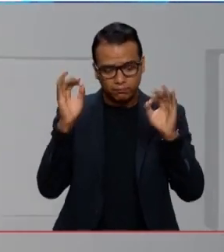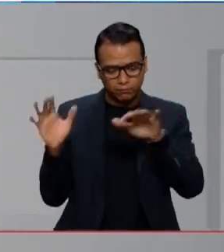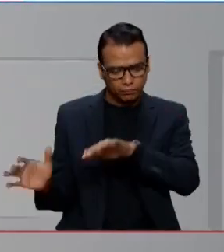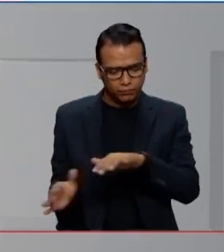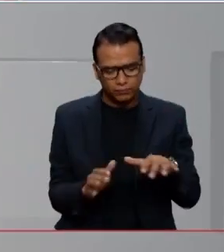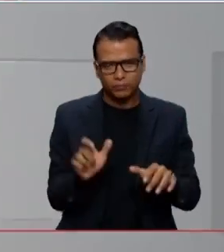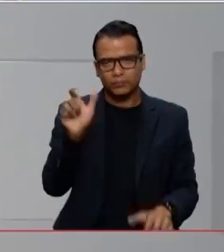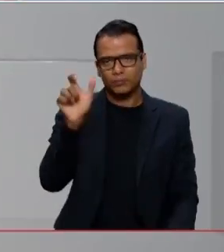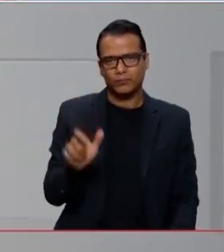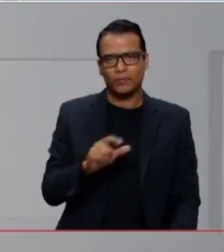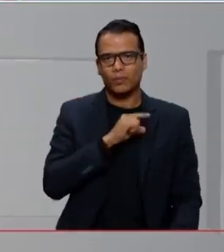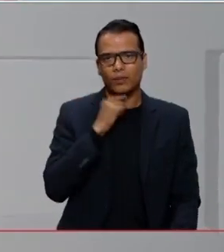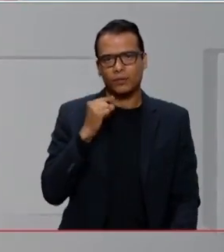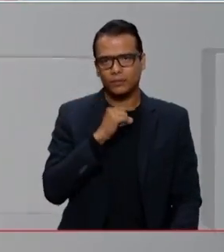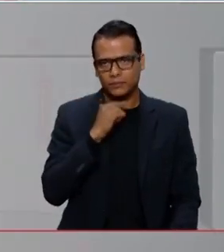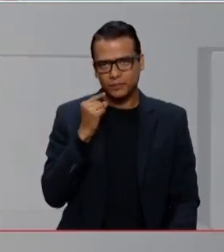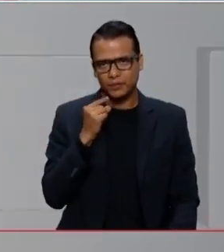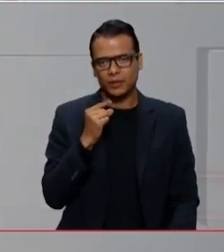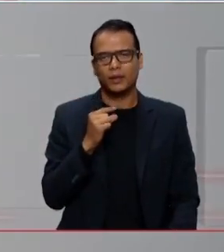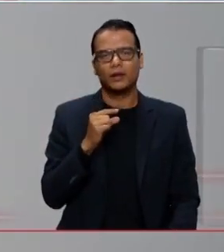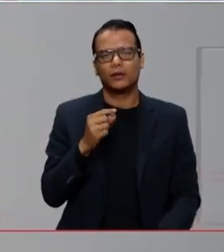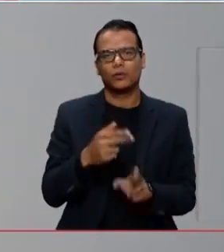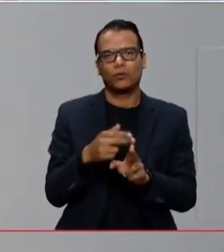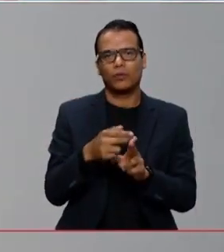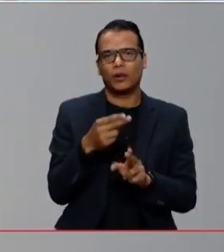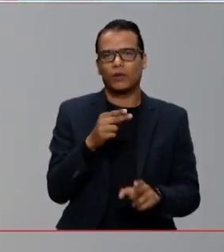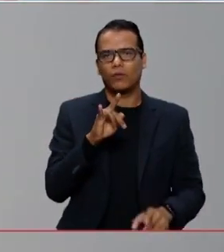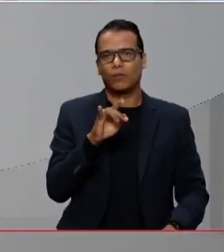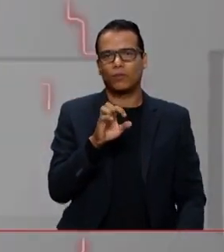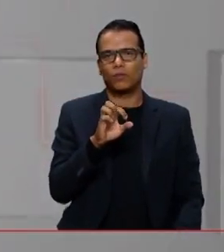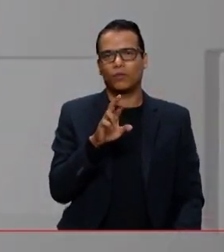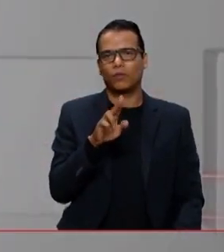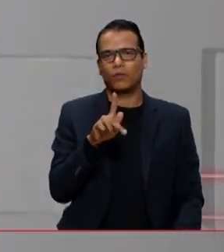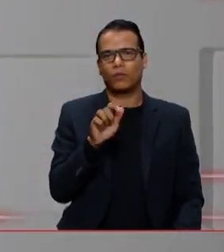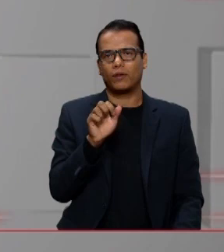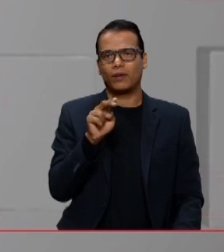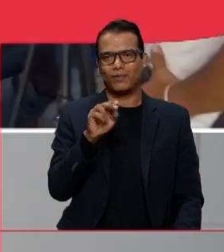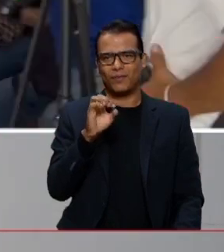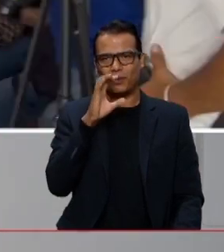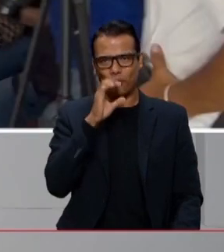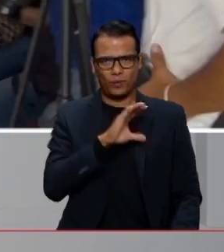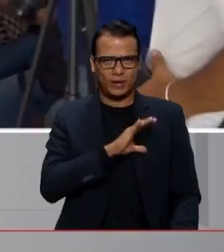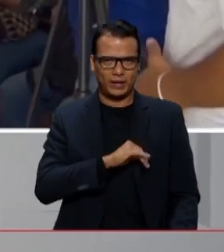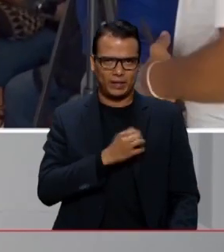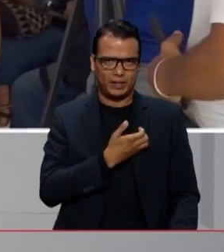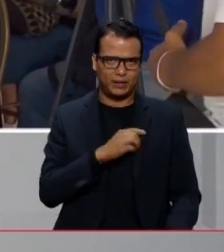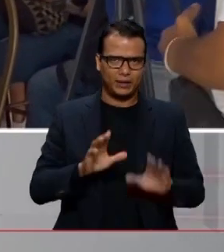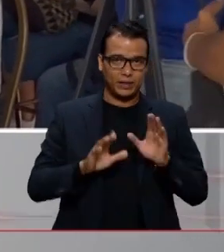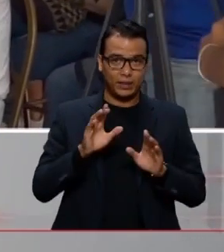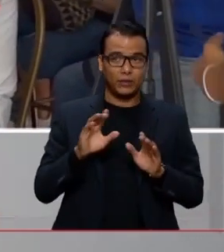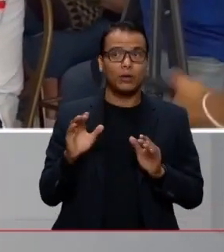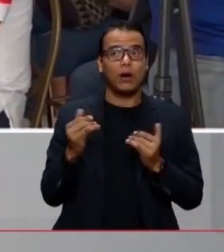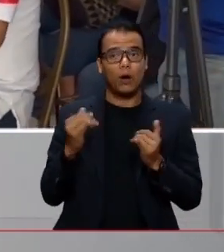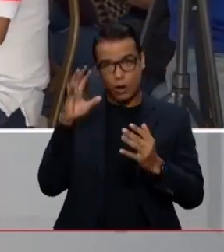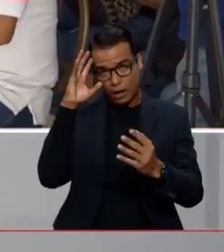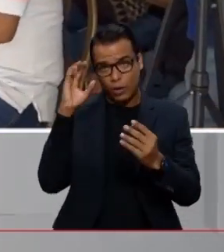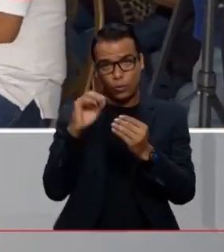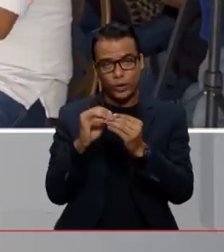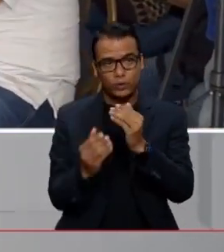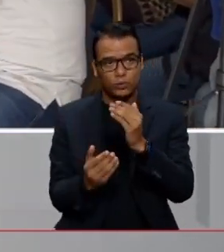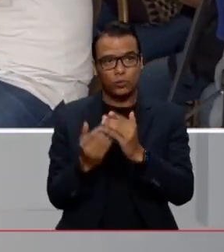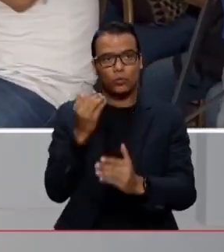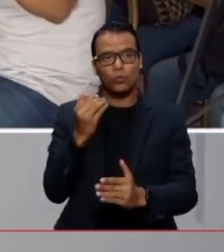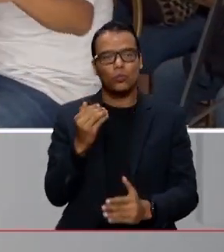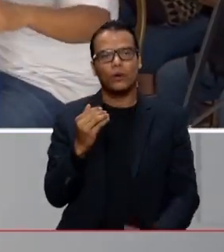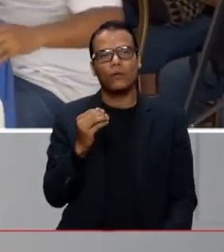El padre Edilson Huérfano, candidato a la alcaldía de Cali, anunció su alianza con Ferney Lozano, aspirante a la gobernación del Valle del Cauca por